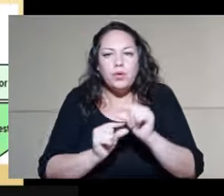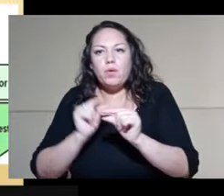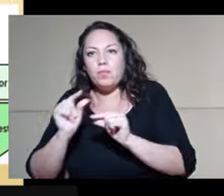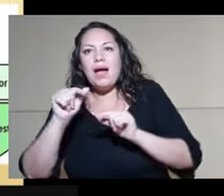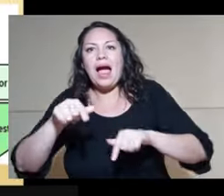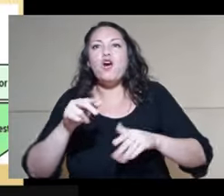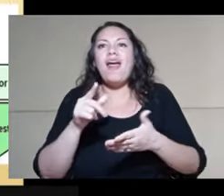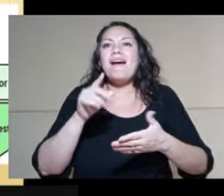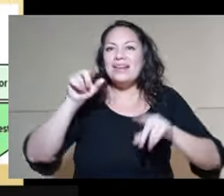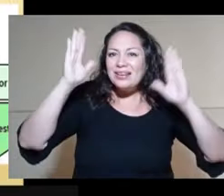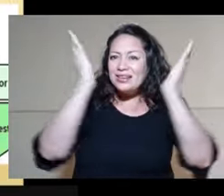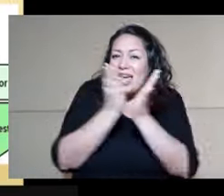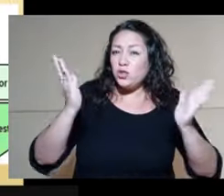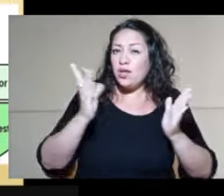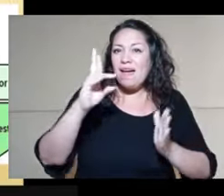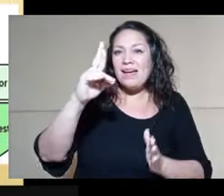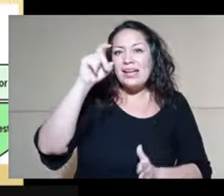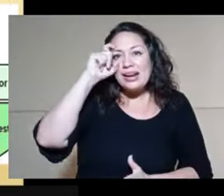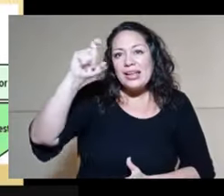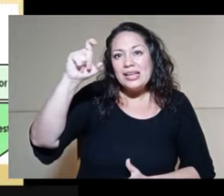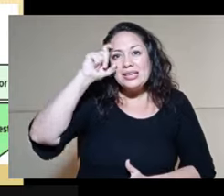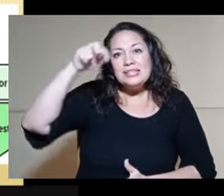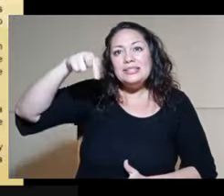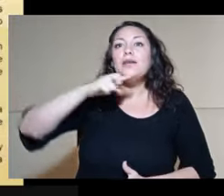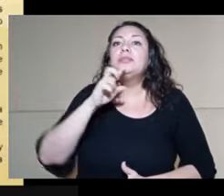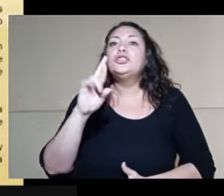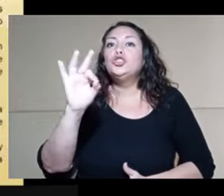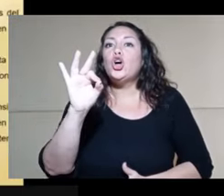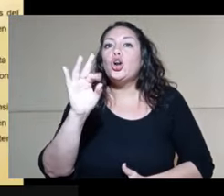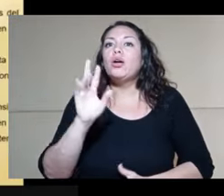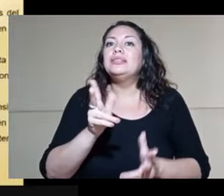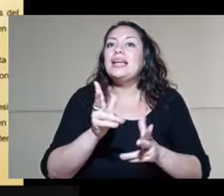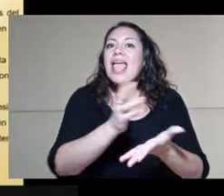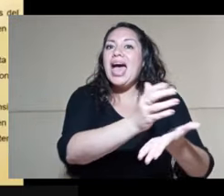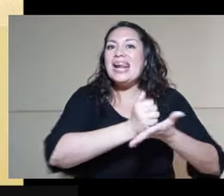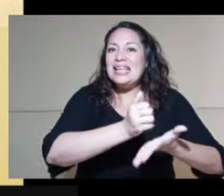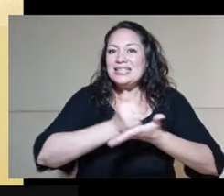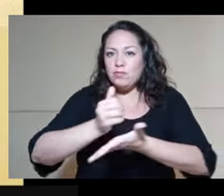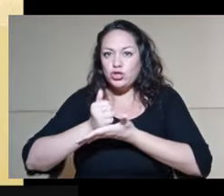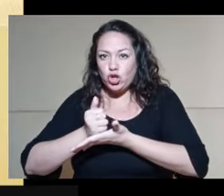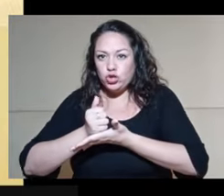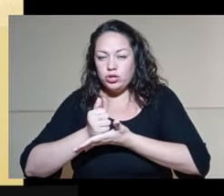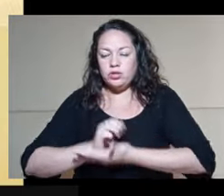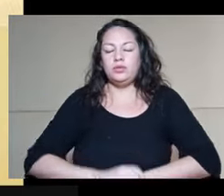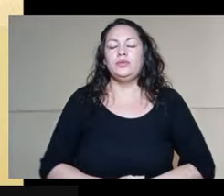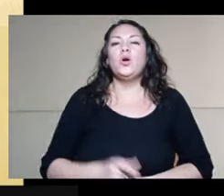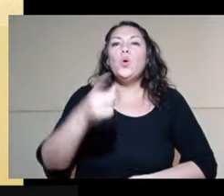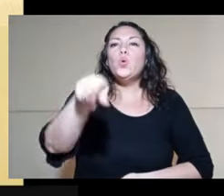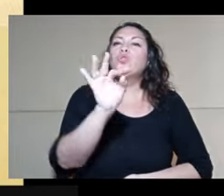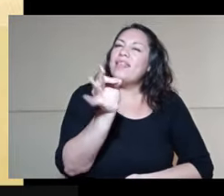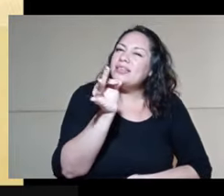así sucesivamente. Entonces vamos a estudiar ahora el receptor. Entonces, para estudiar el receptor, lo que nosotros tenemos